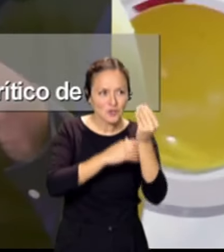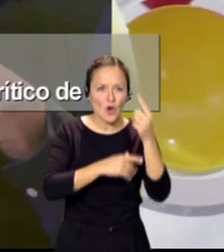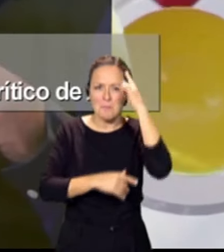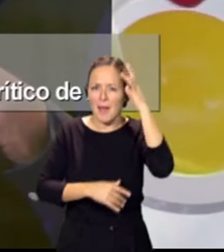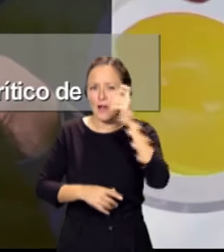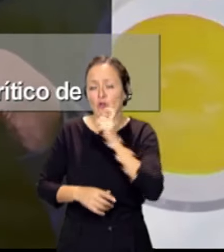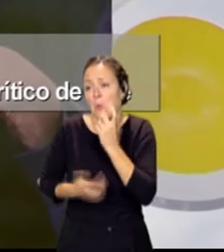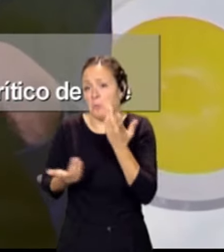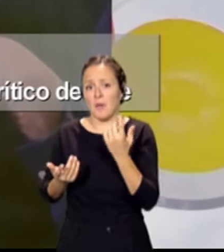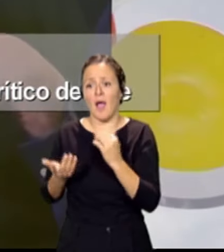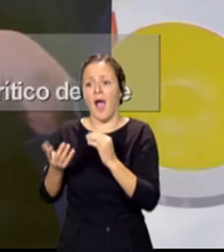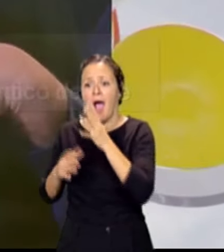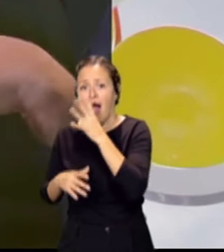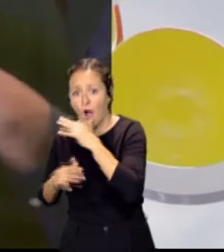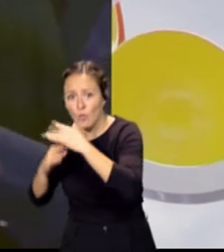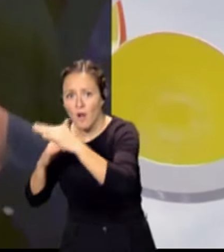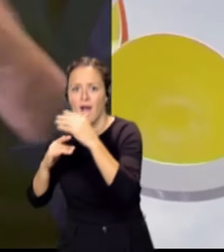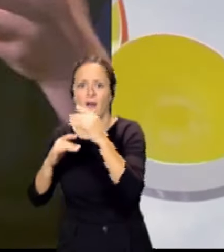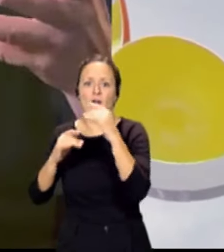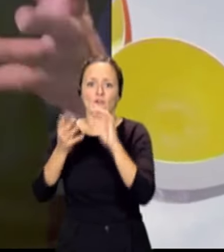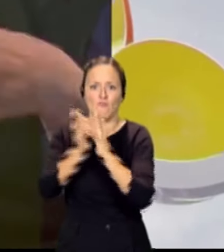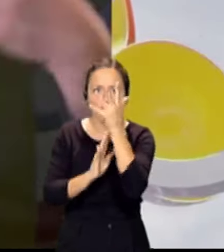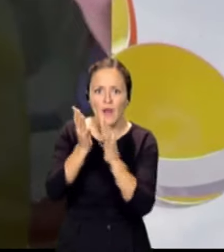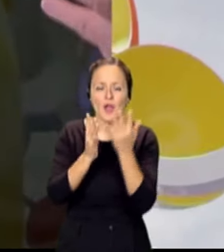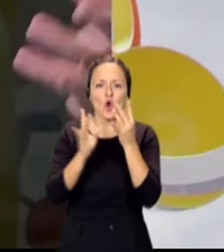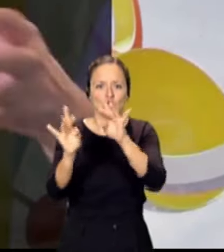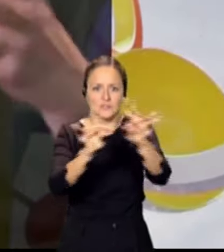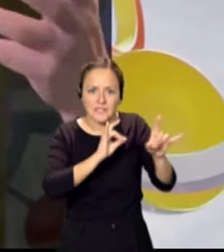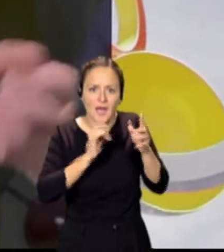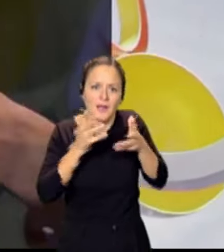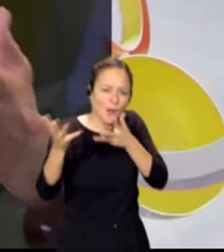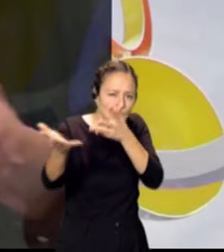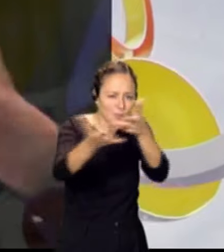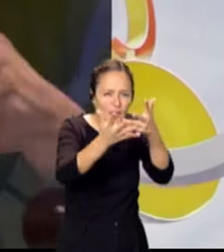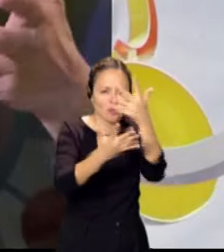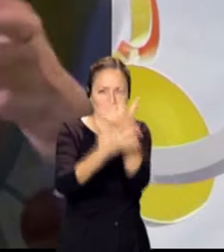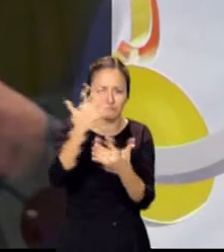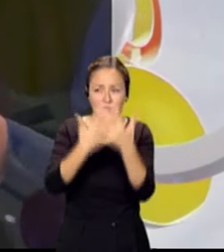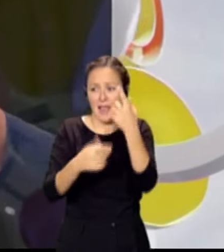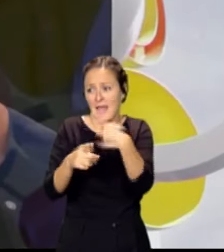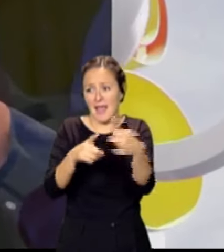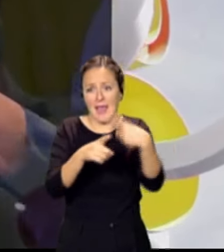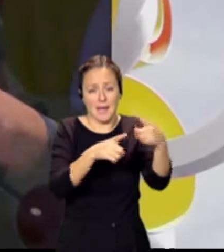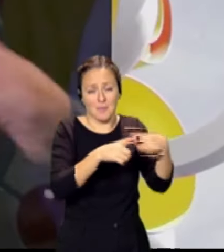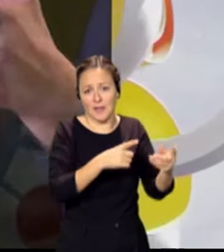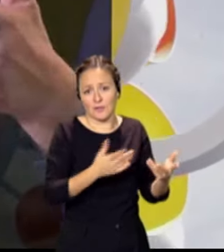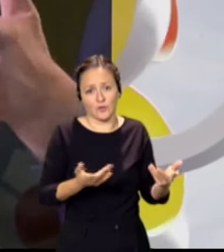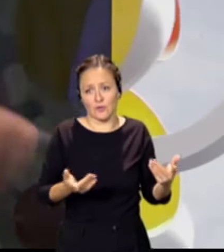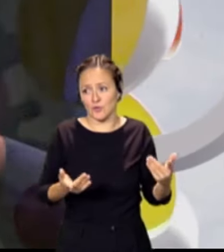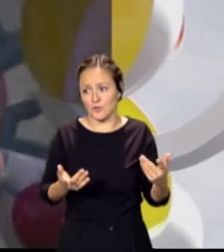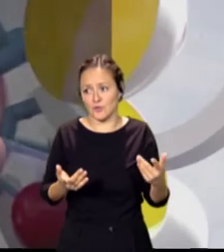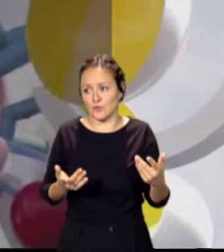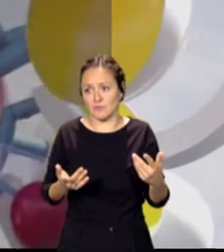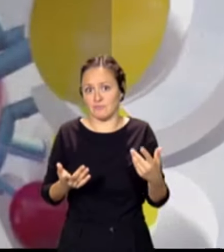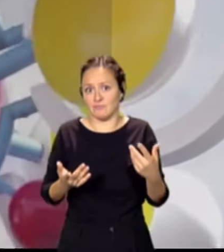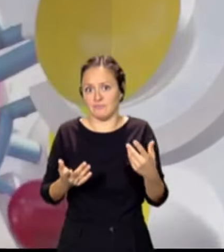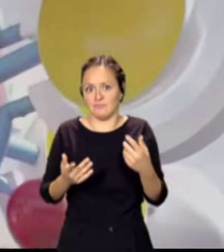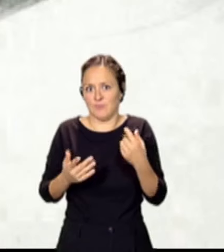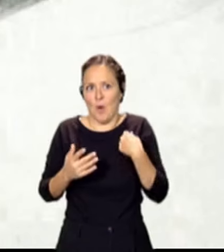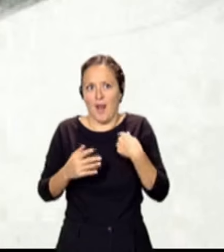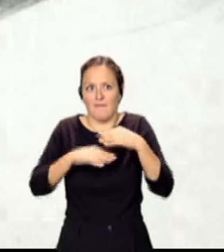del agua del fuego de la tierra no del aire no del viento con elementos realmente digamos de una Cosmo visión muy